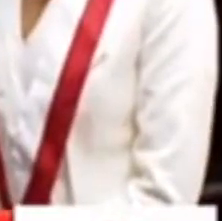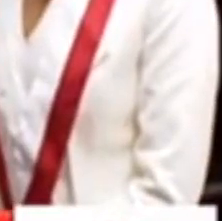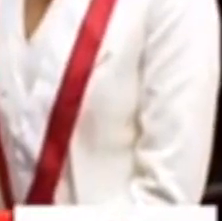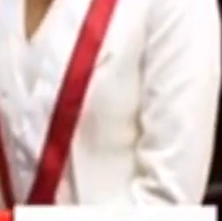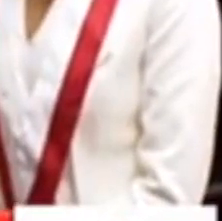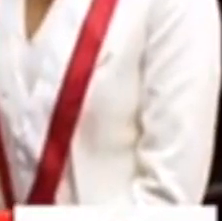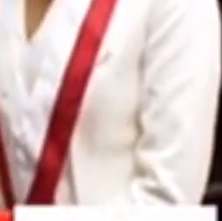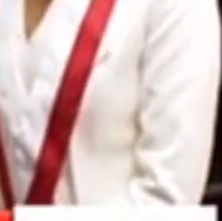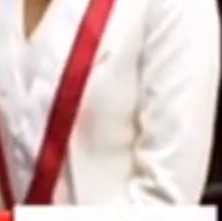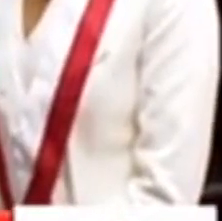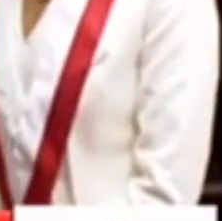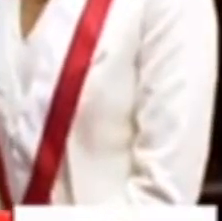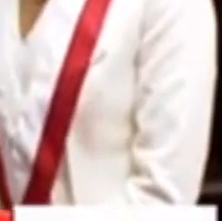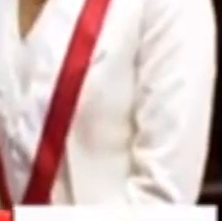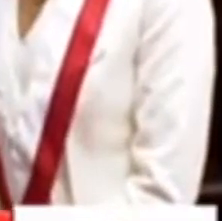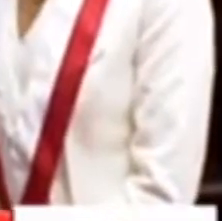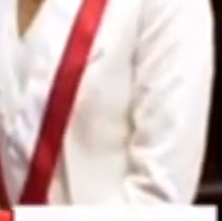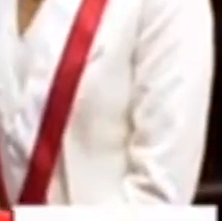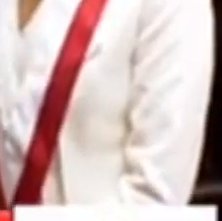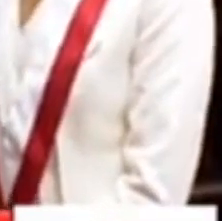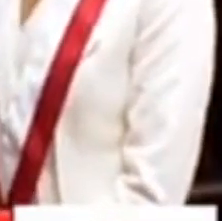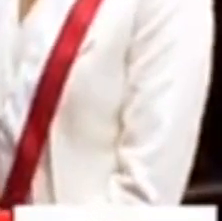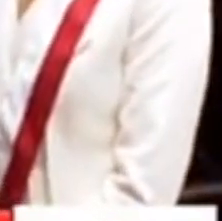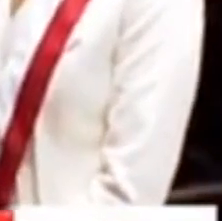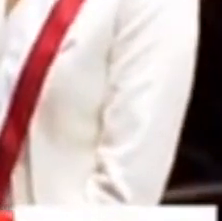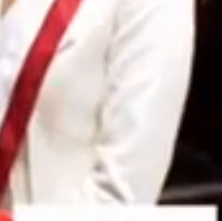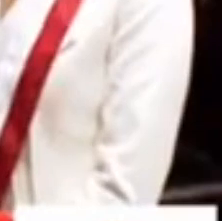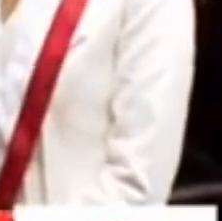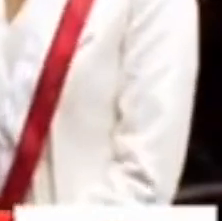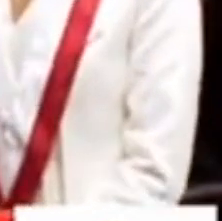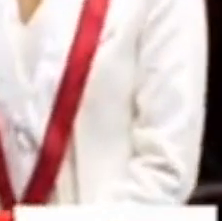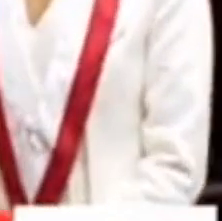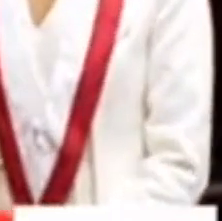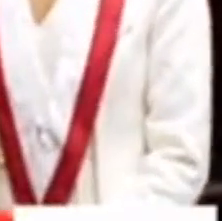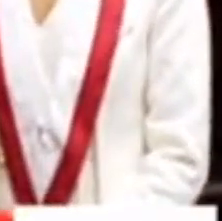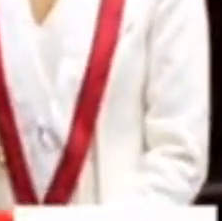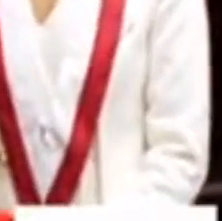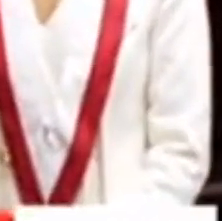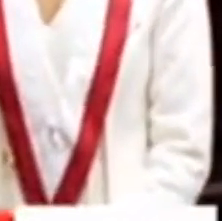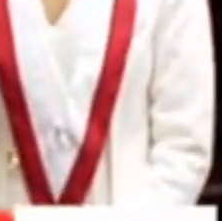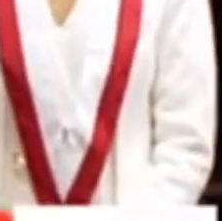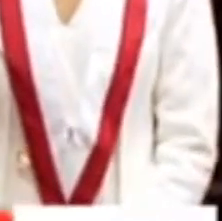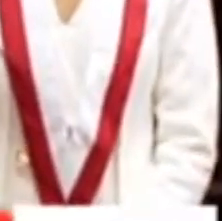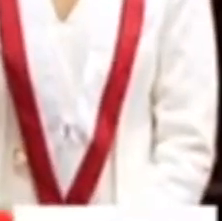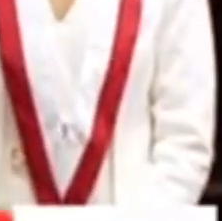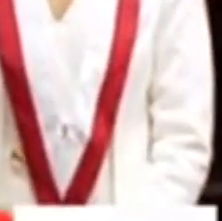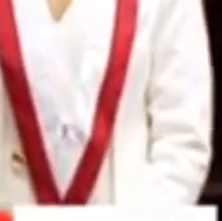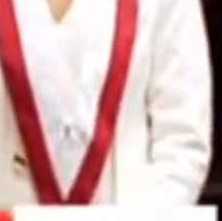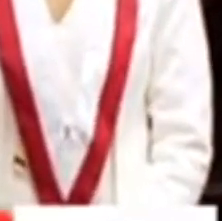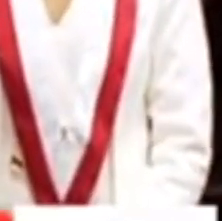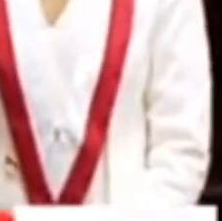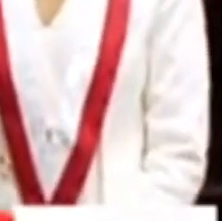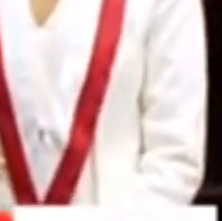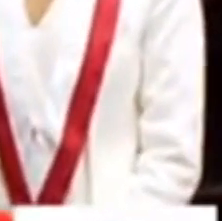Jurado Nacional de Elecciones, credencial otorgada a Jorge Alfonso Marticorena Mendoza, DNI